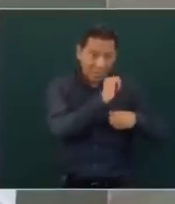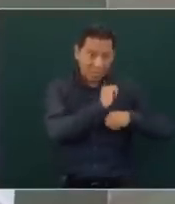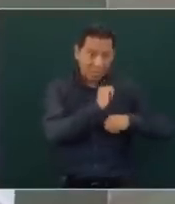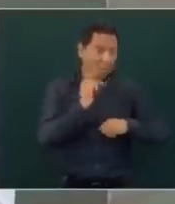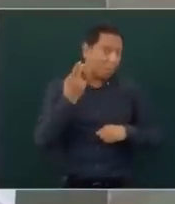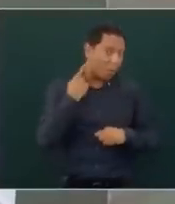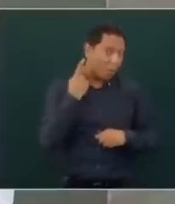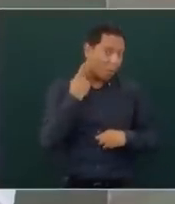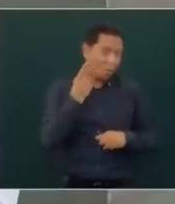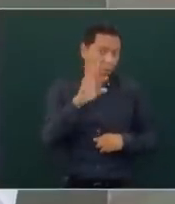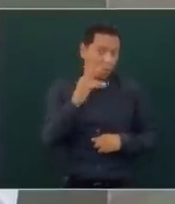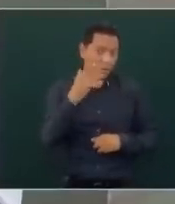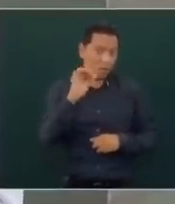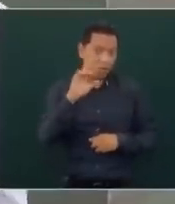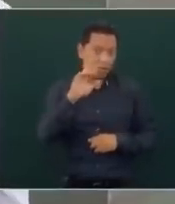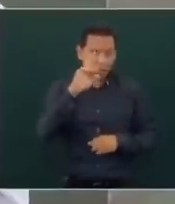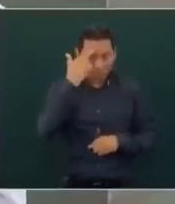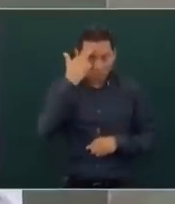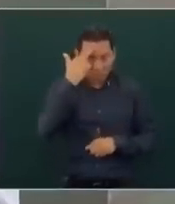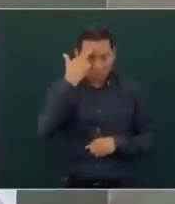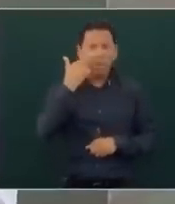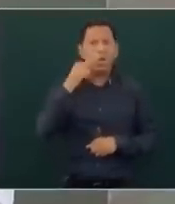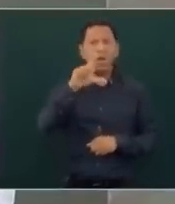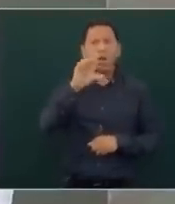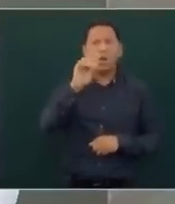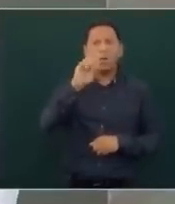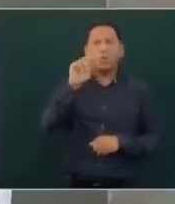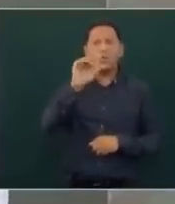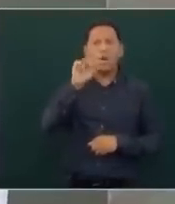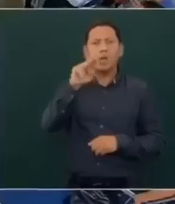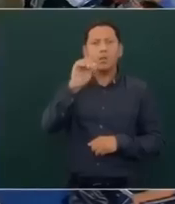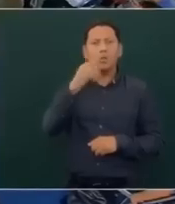República fue Lozano Gracia, del PAN.